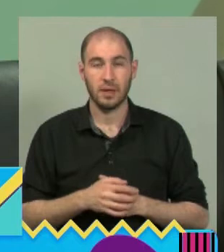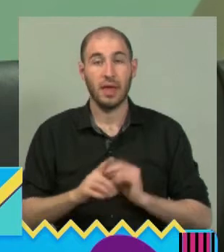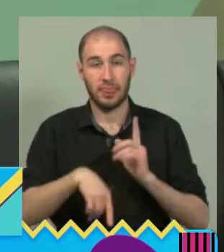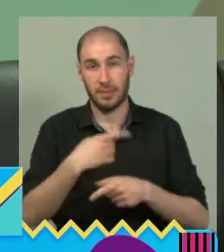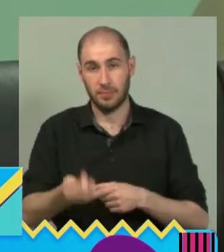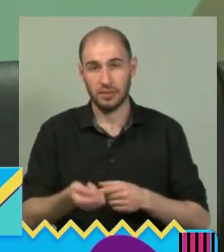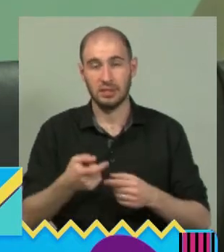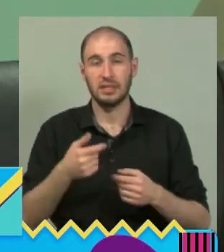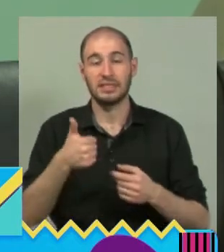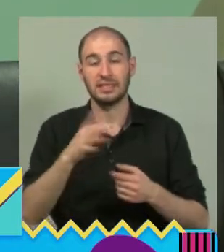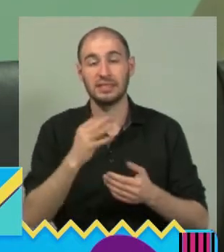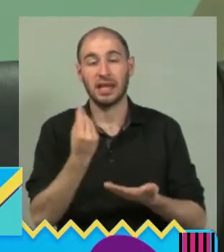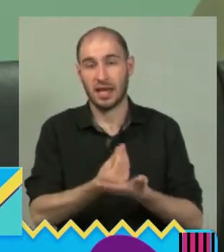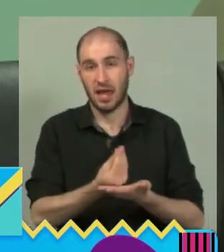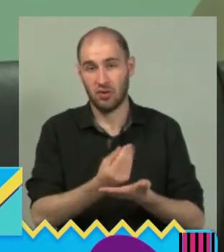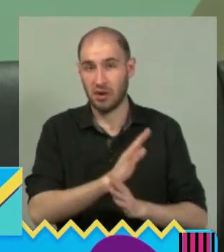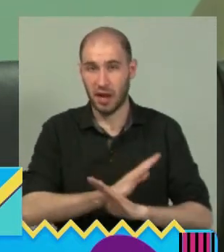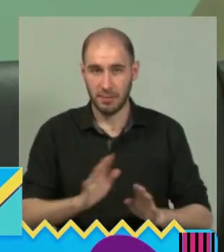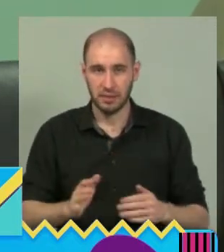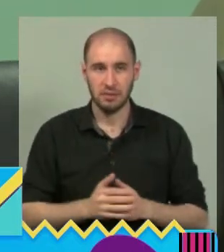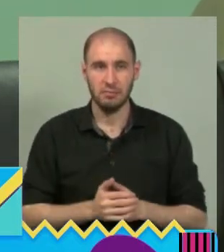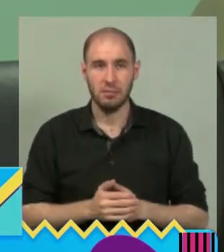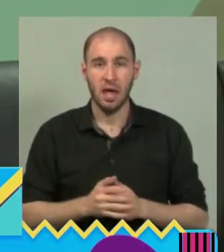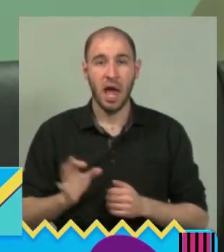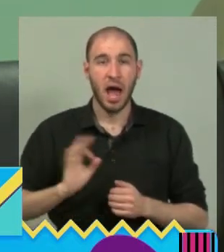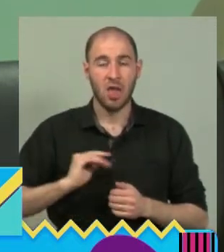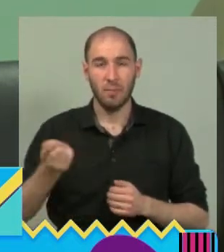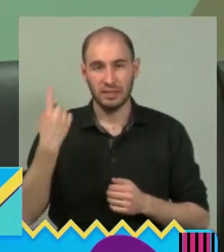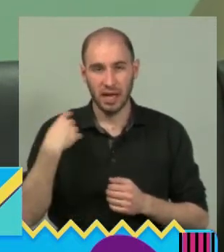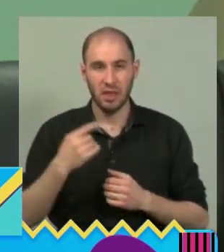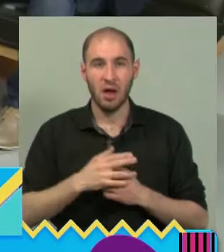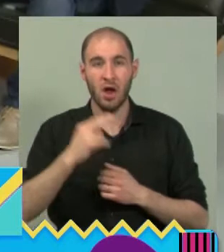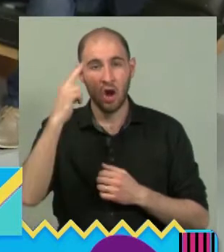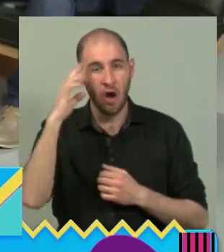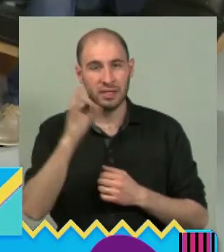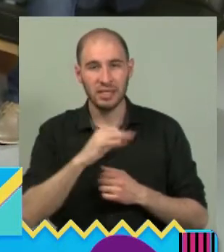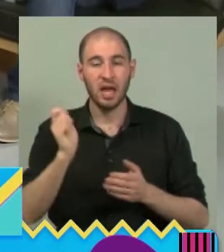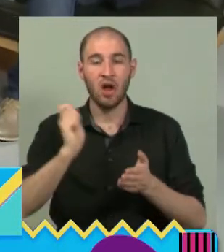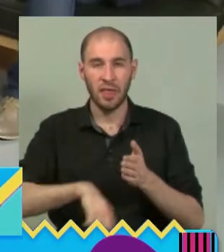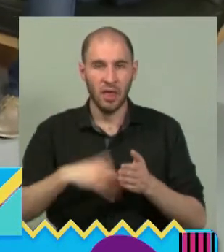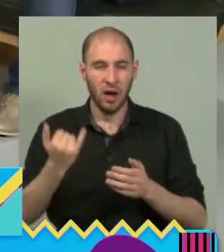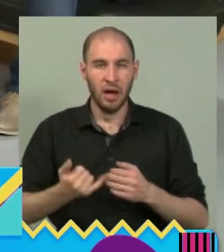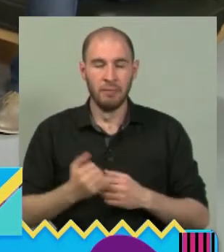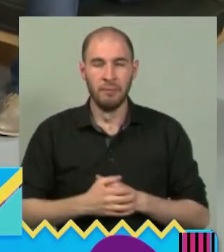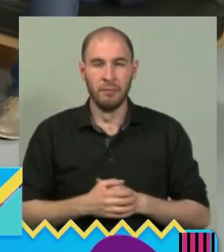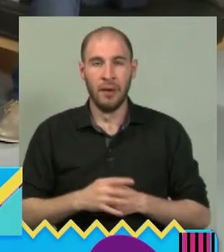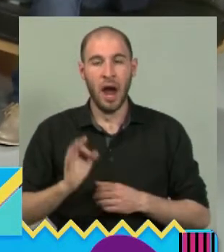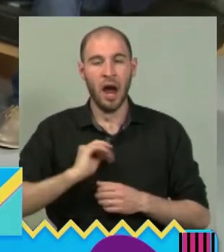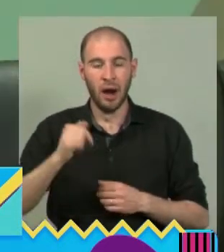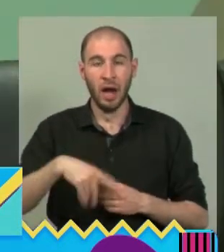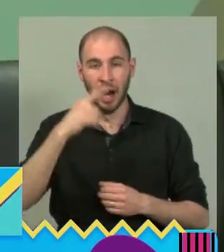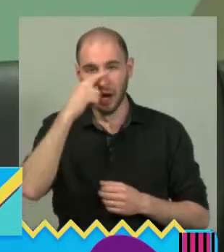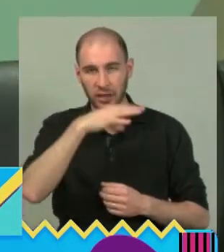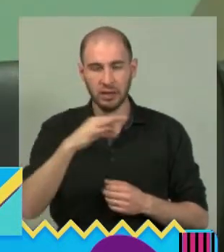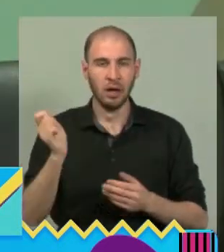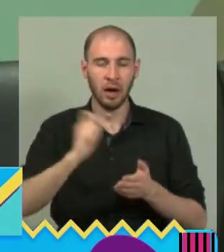luego quedaron esos 60 puestos de trabajo y el año pasado había 900 contratados y este año hay